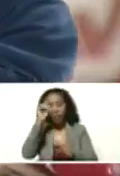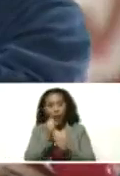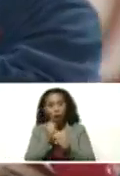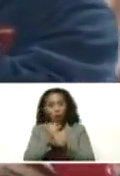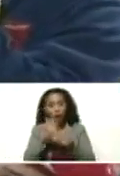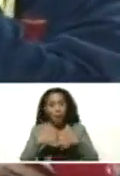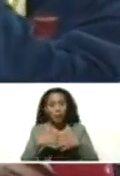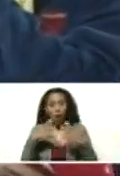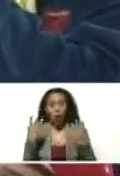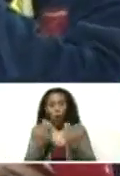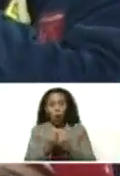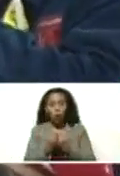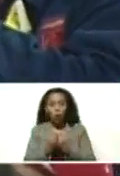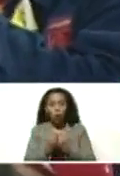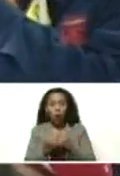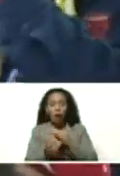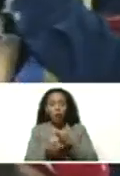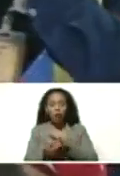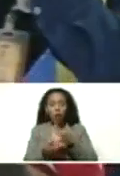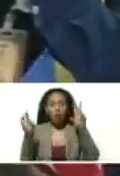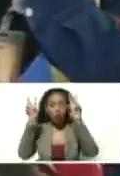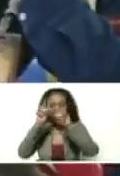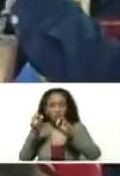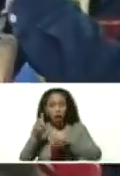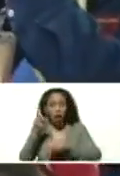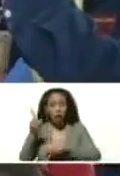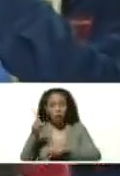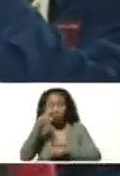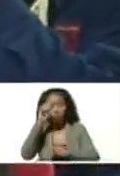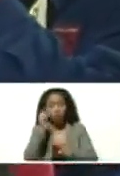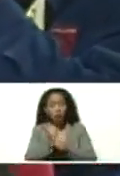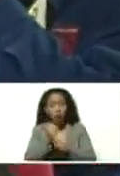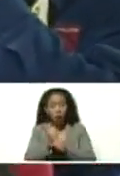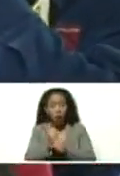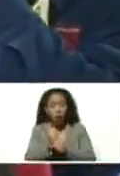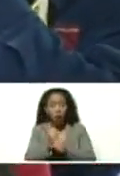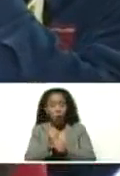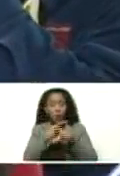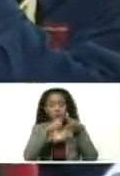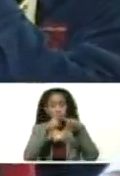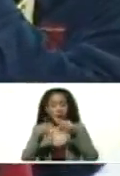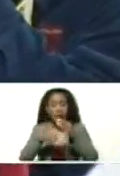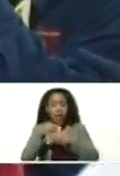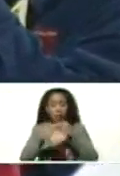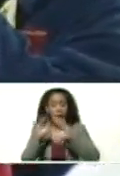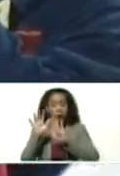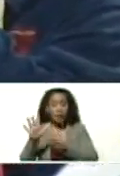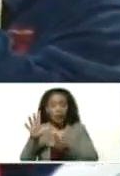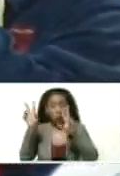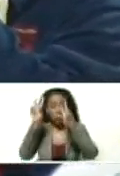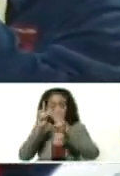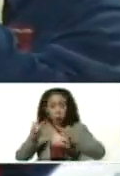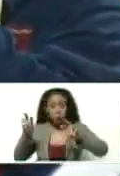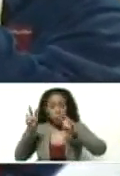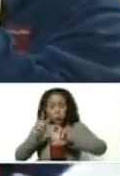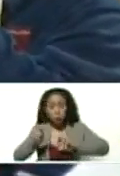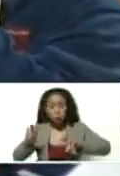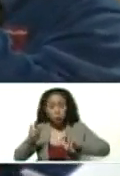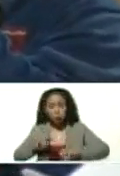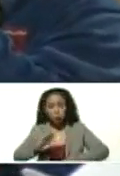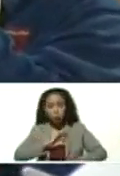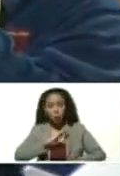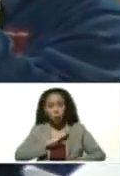en conjunto con el Instituto de Investigación. Eso fue un trabajo multidisciplinario que se hizo allí. Se hizo una investigación en las